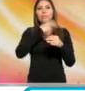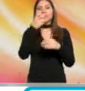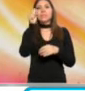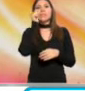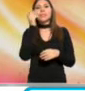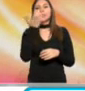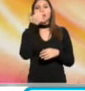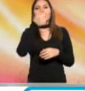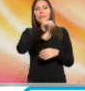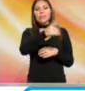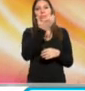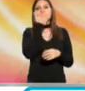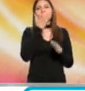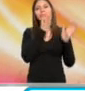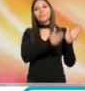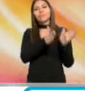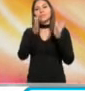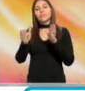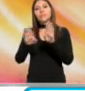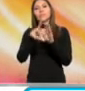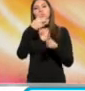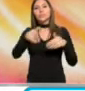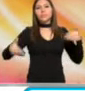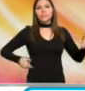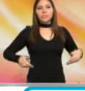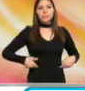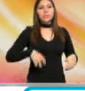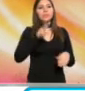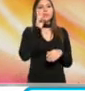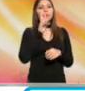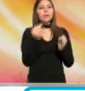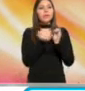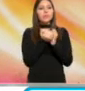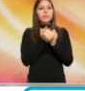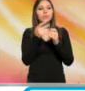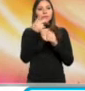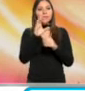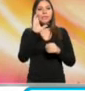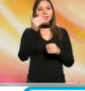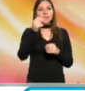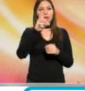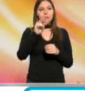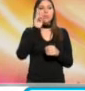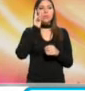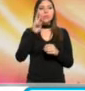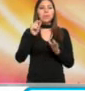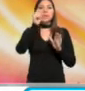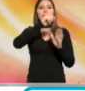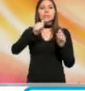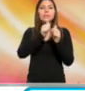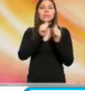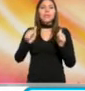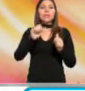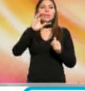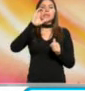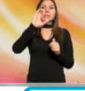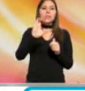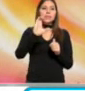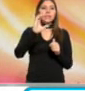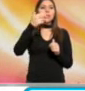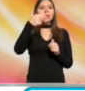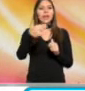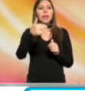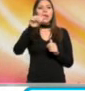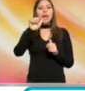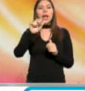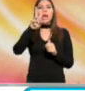Vamos a ver que esta firma del Chavo otra vez vuelve a separar la C, la H, la A, la B y la O, las hace como muy separadas,